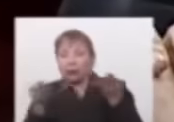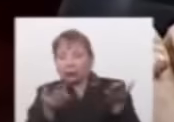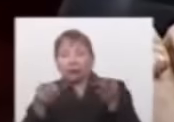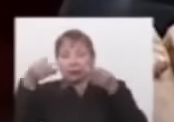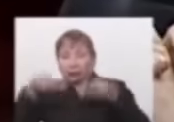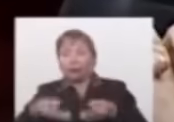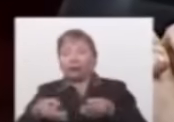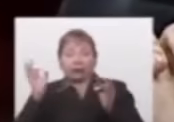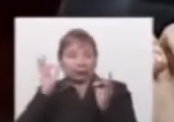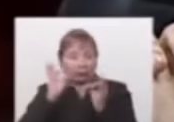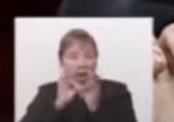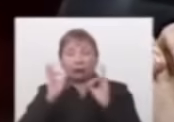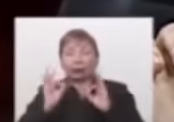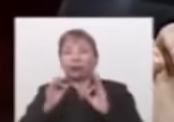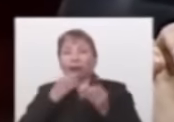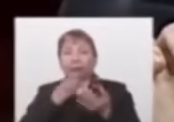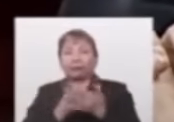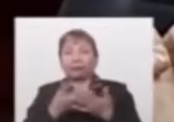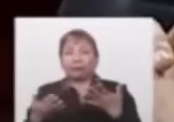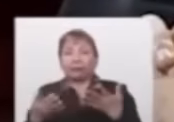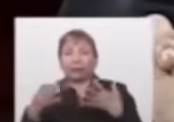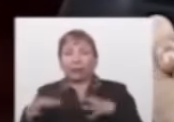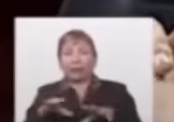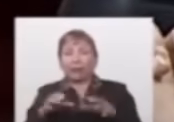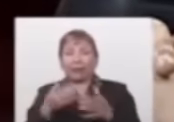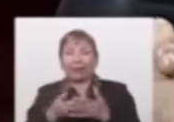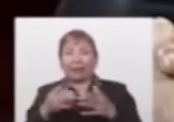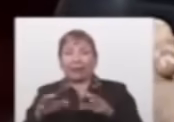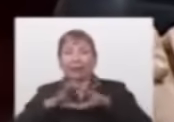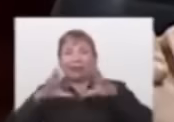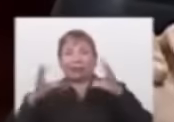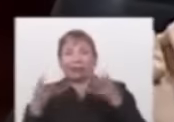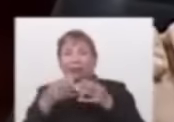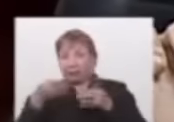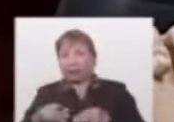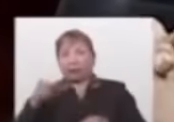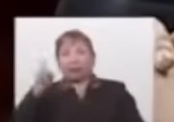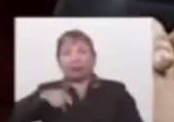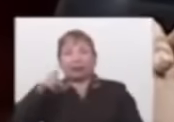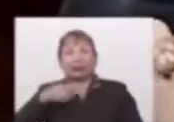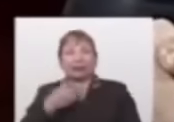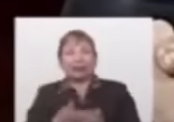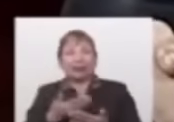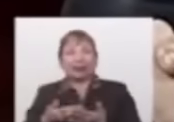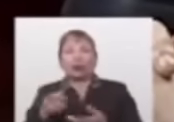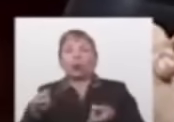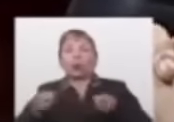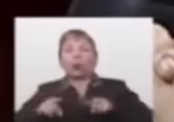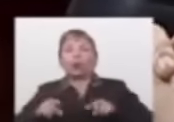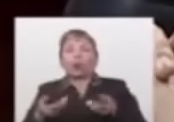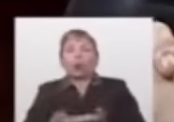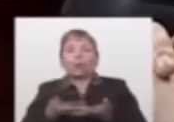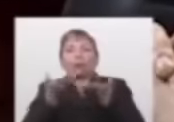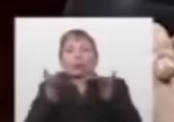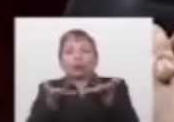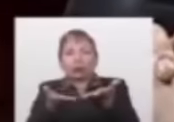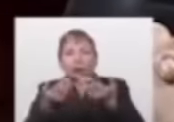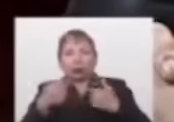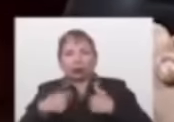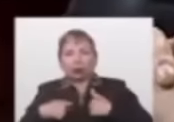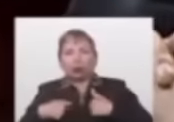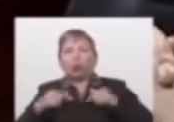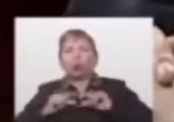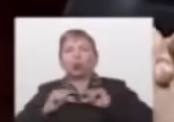si efectivamente era el ambiente era necesario, en qué día presentarlo. Yo tengo un